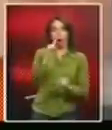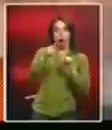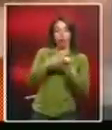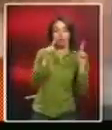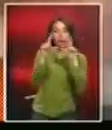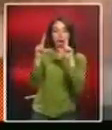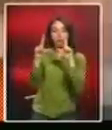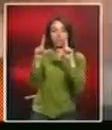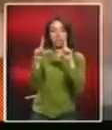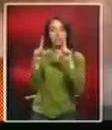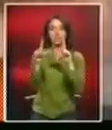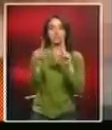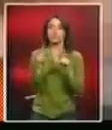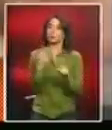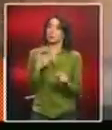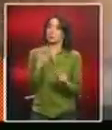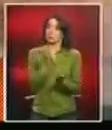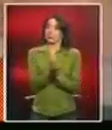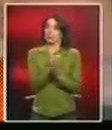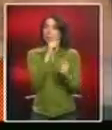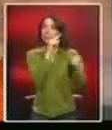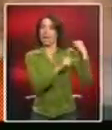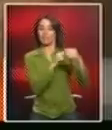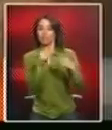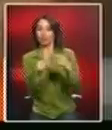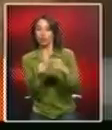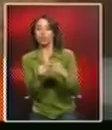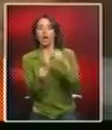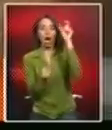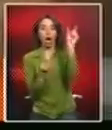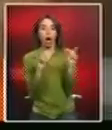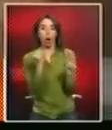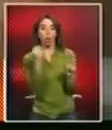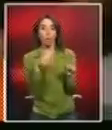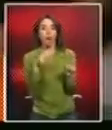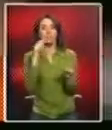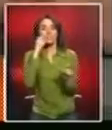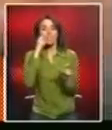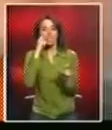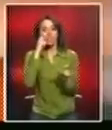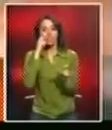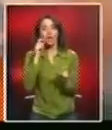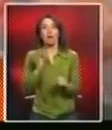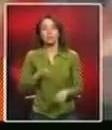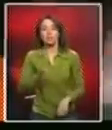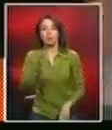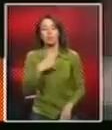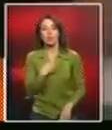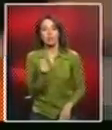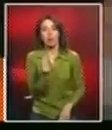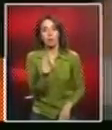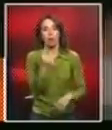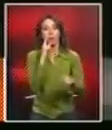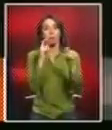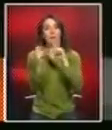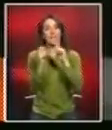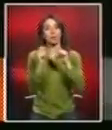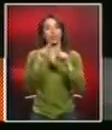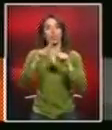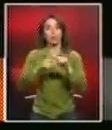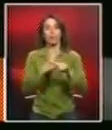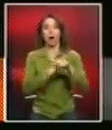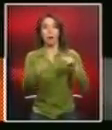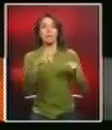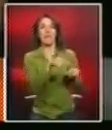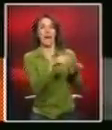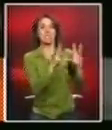escena marcando un punto de inflexión en la historia. Y el panorama para Juan era sinónimo de constantes temores. El peligro nuevamente amenazaba